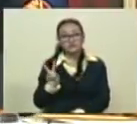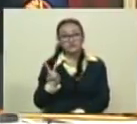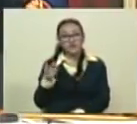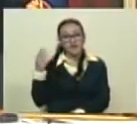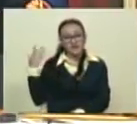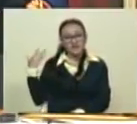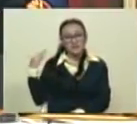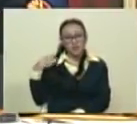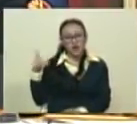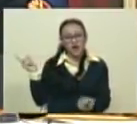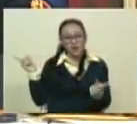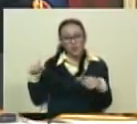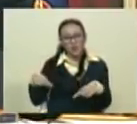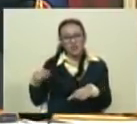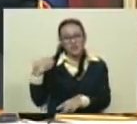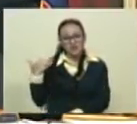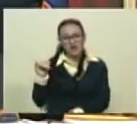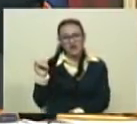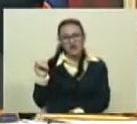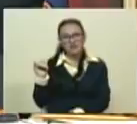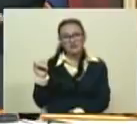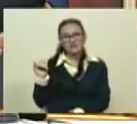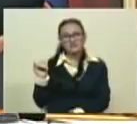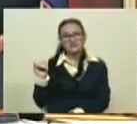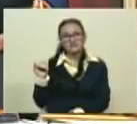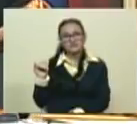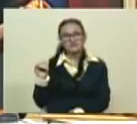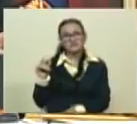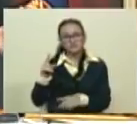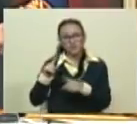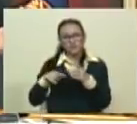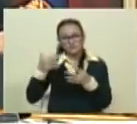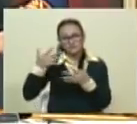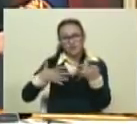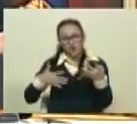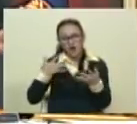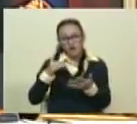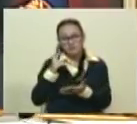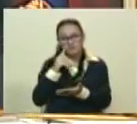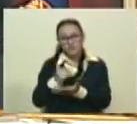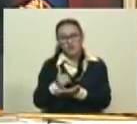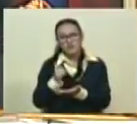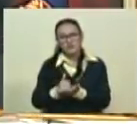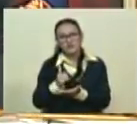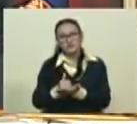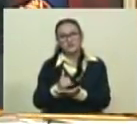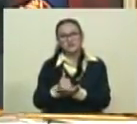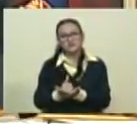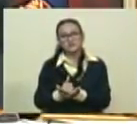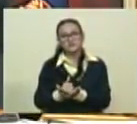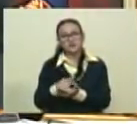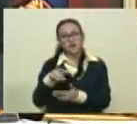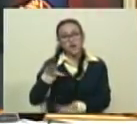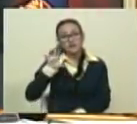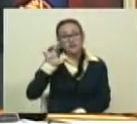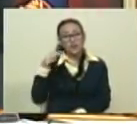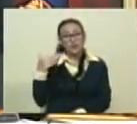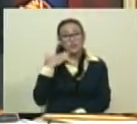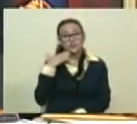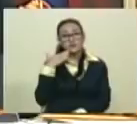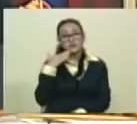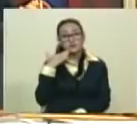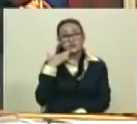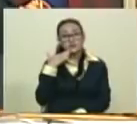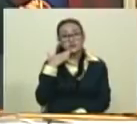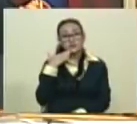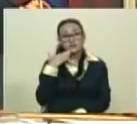a acuerdos. ¿Producto de qué? Todo eso te va a saber con prueba. De que los Estados Unidos